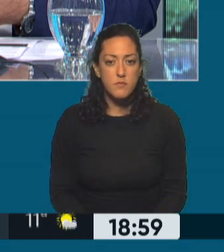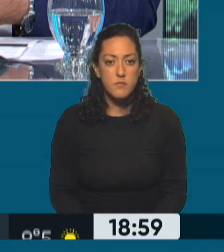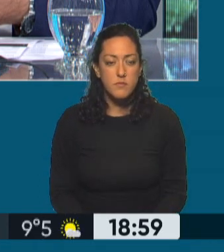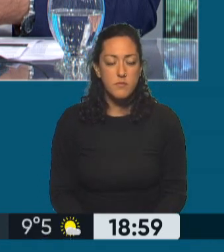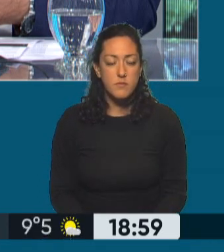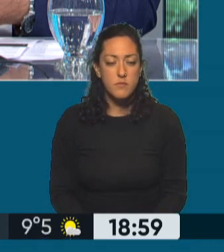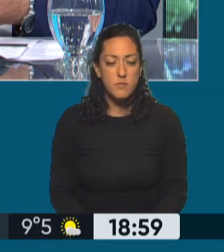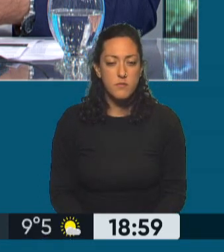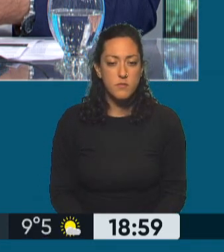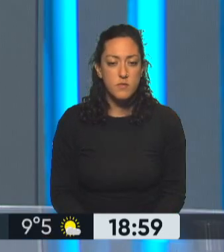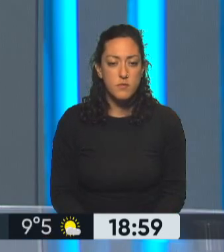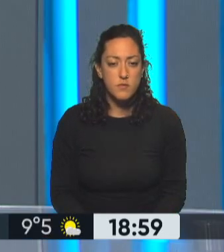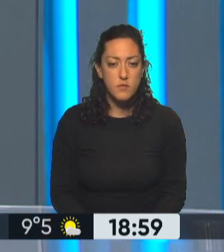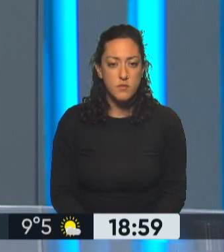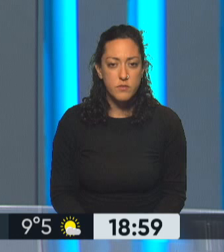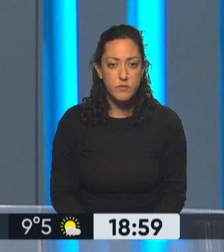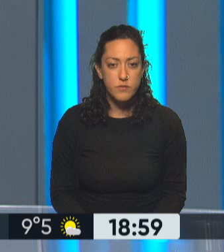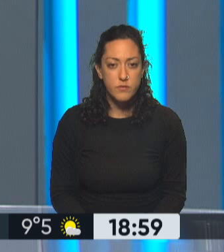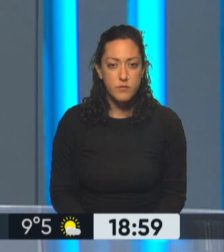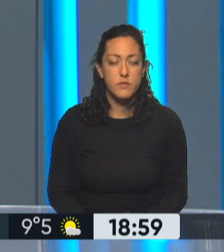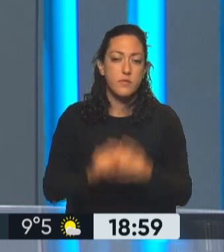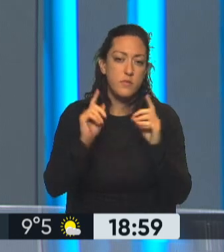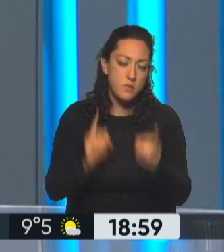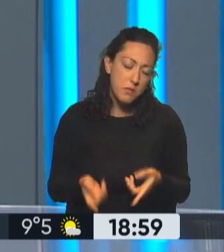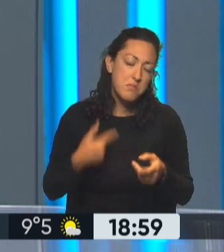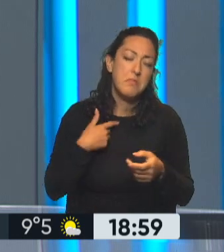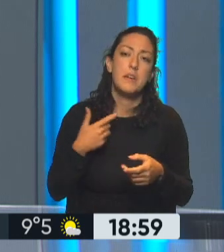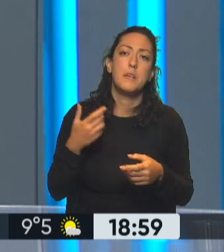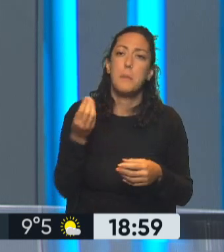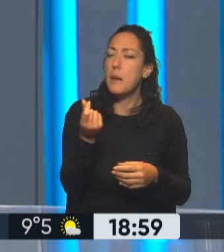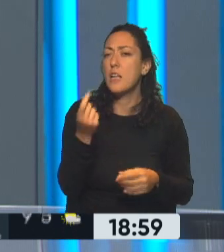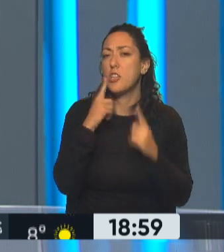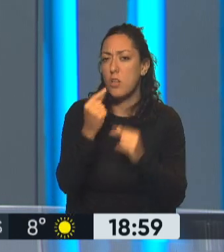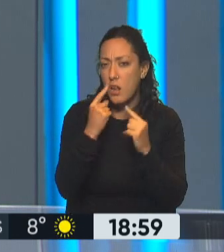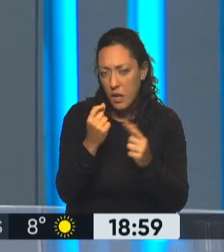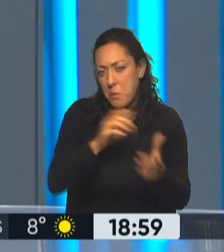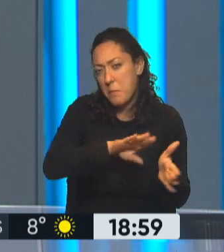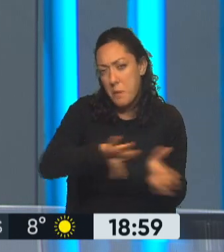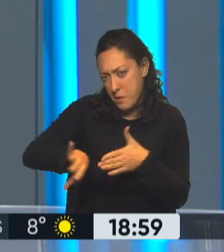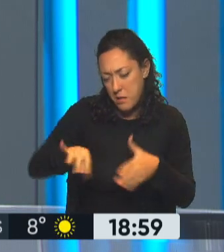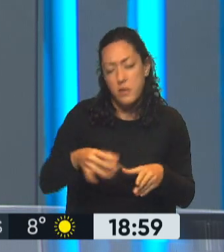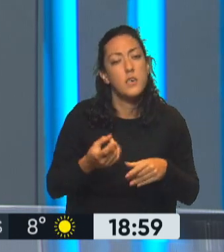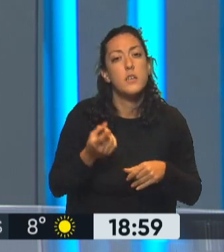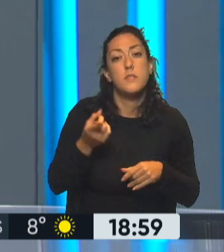historia, digo, independientemente de lo que reclama, de la cantidad de dinero que reclama, esa es